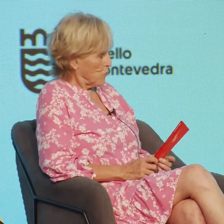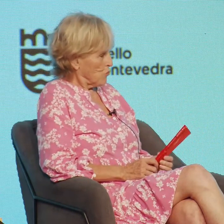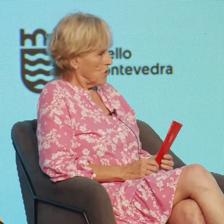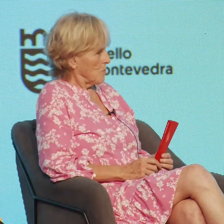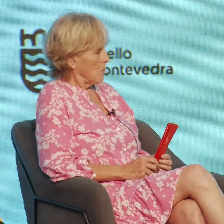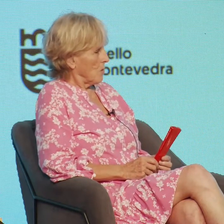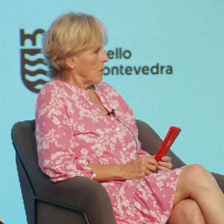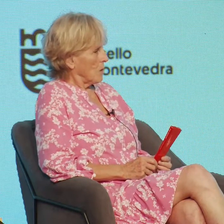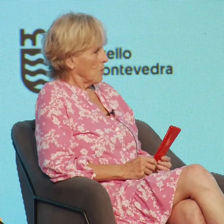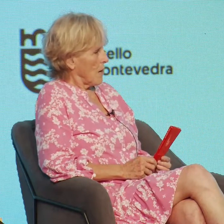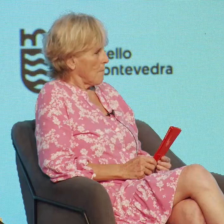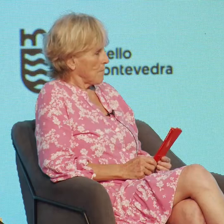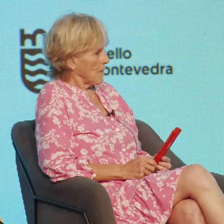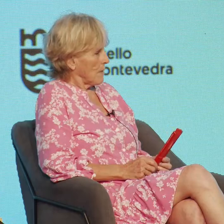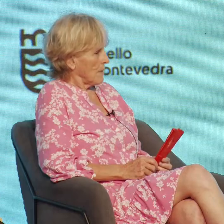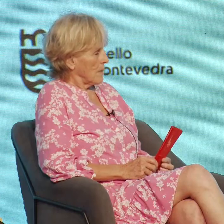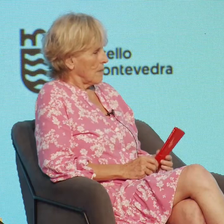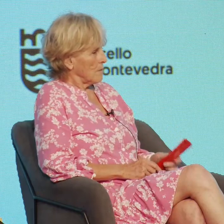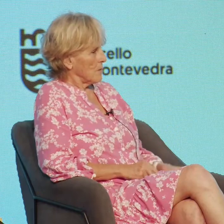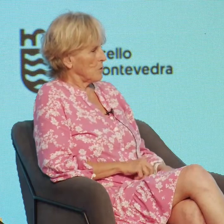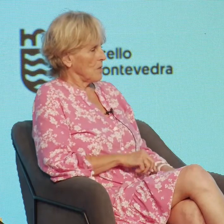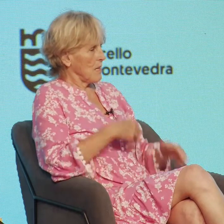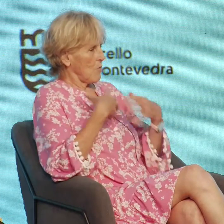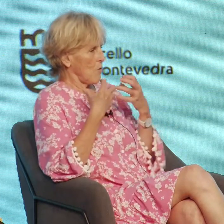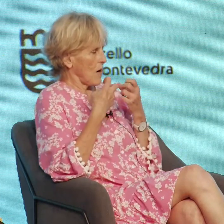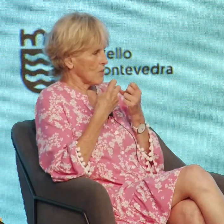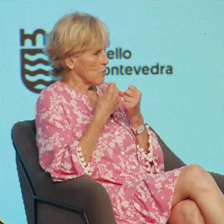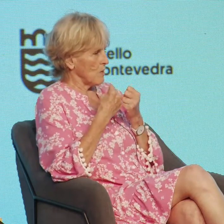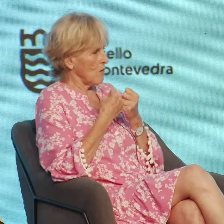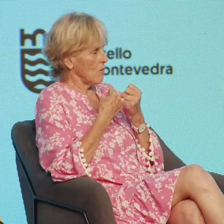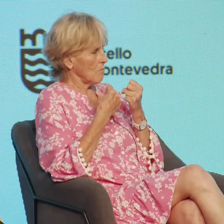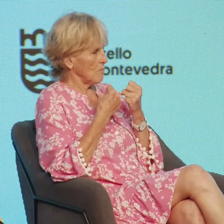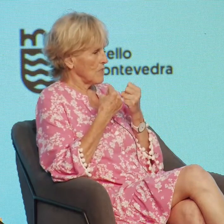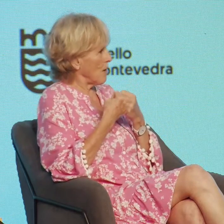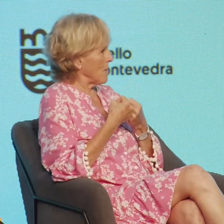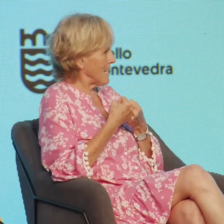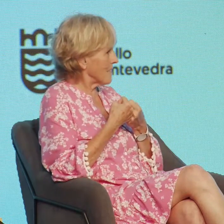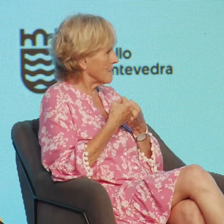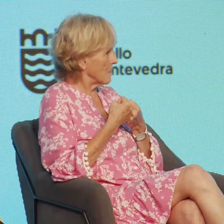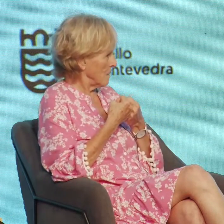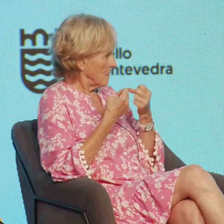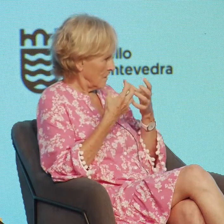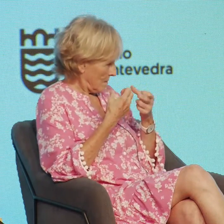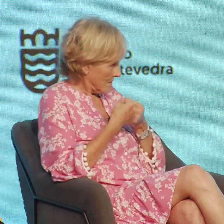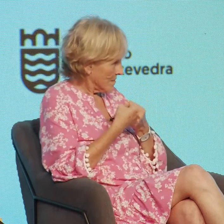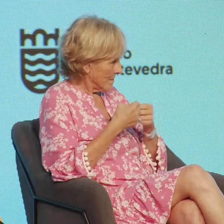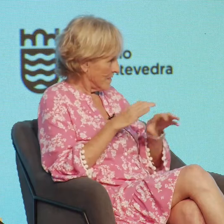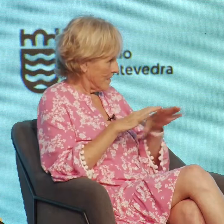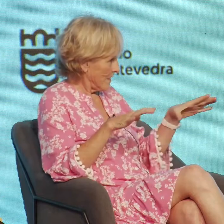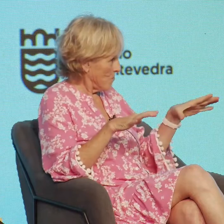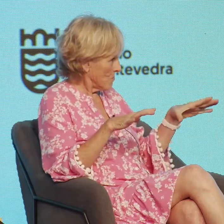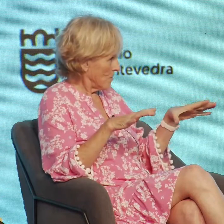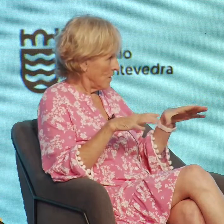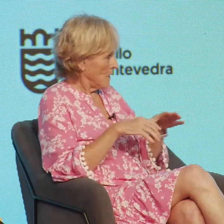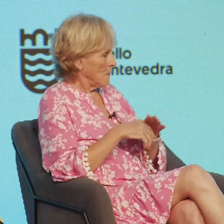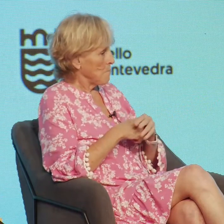Me costó muchísimo en cuanto a, ¿cómo te diría?, como asumirlo desde la humildad. Y